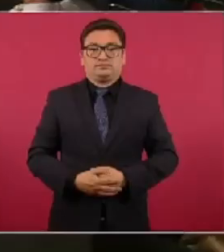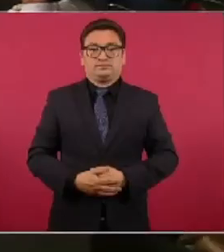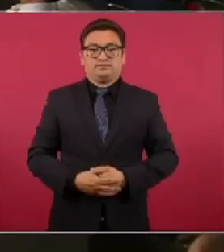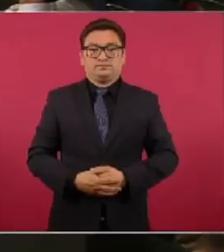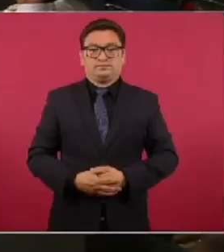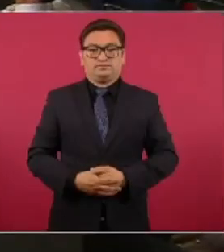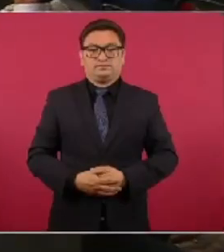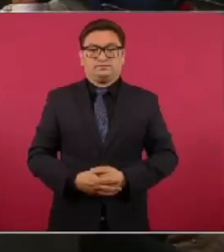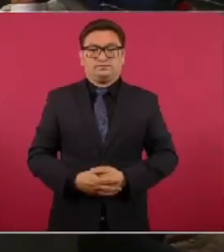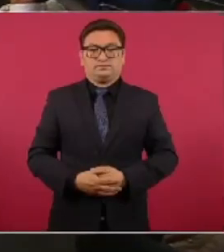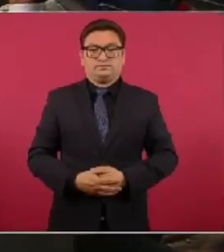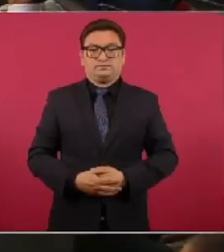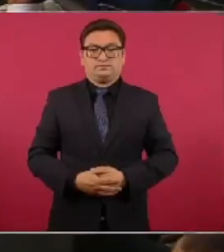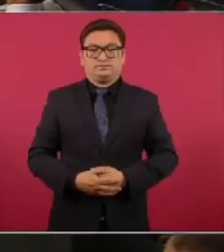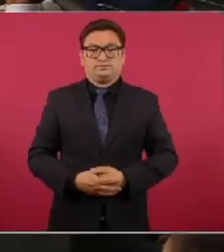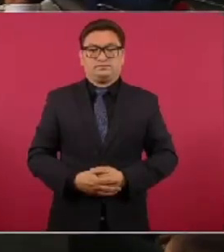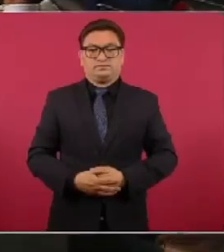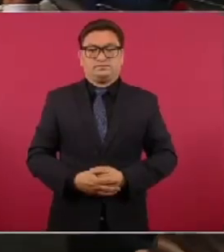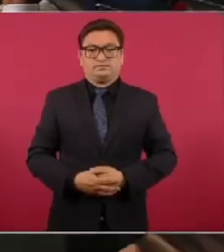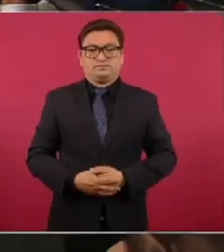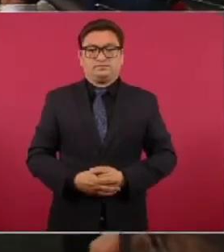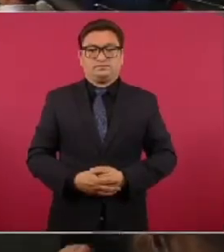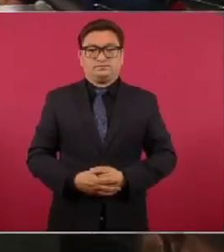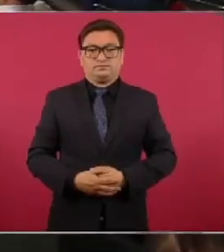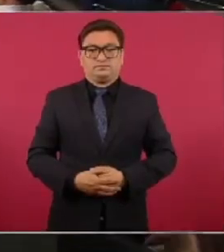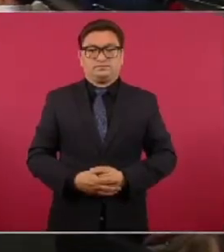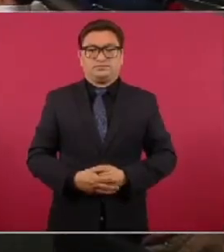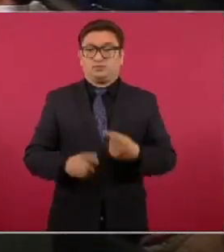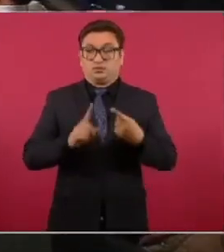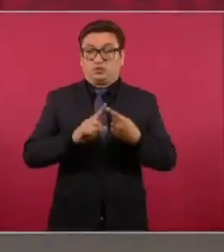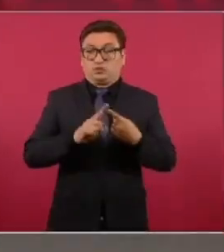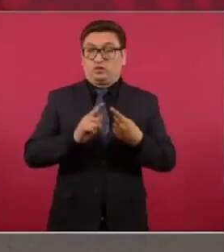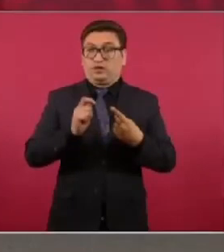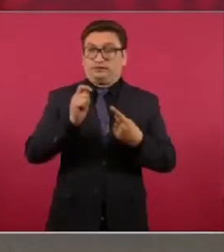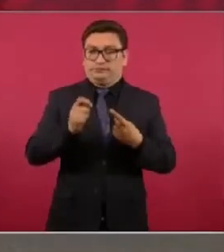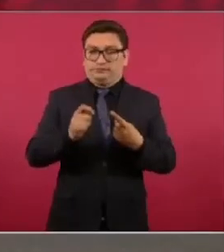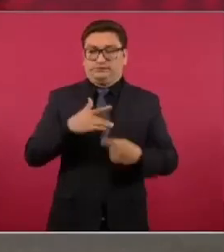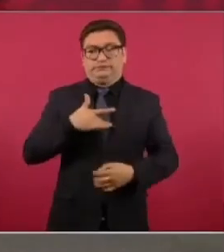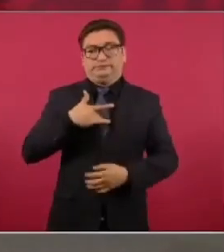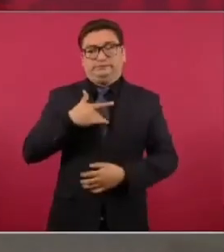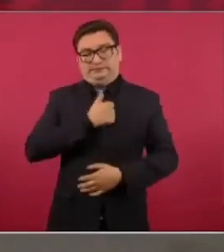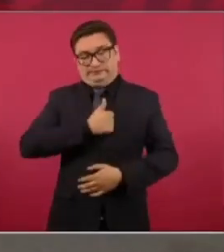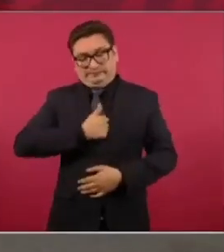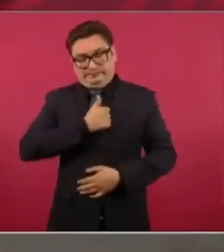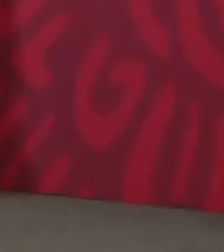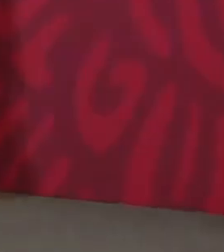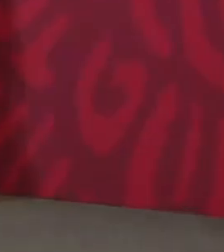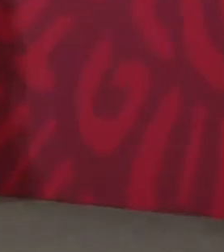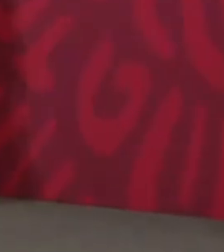pues reiterar nuestro pésame a